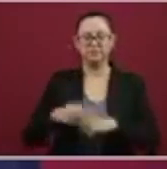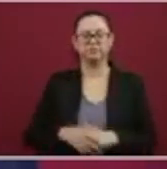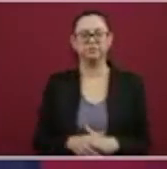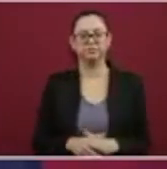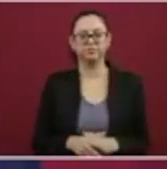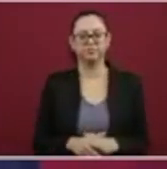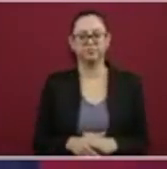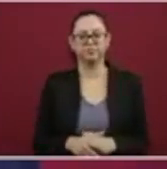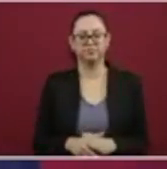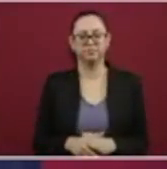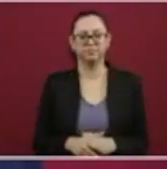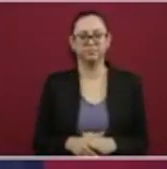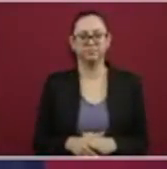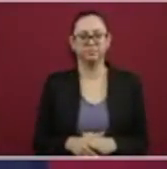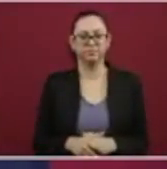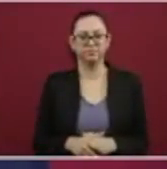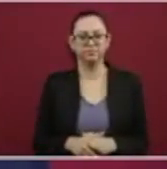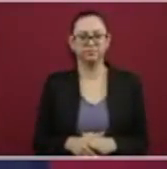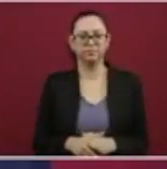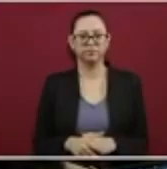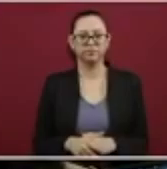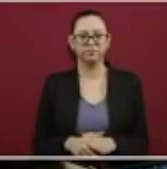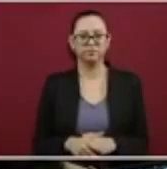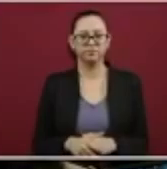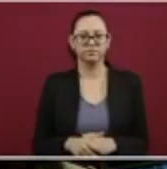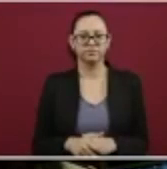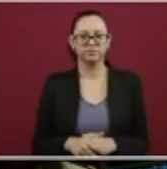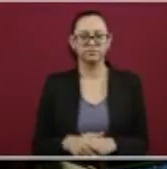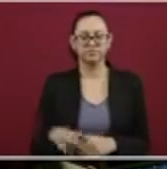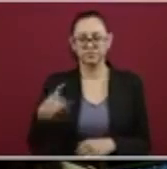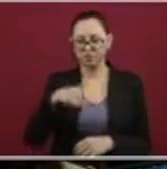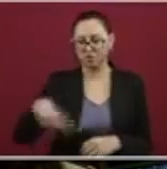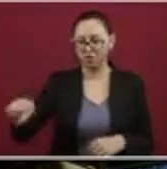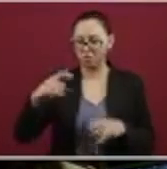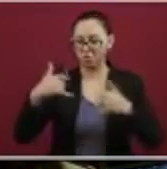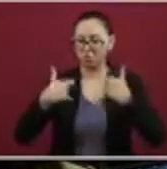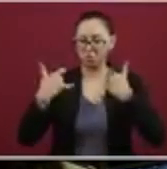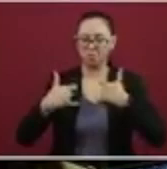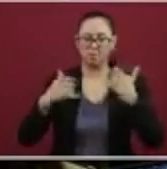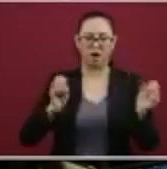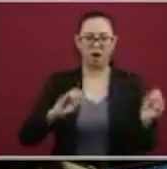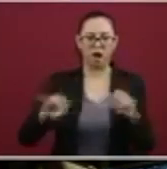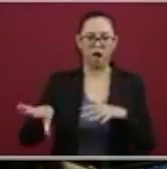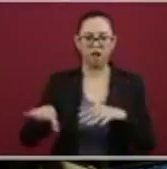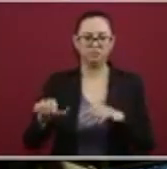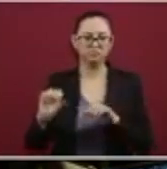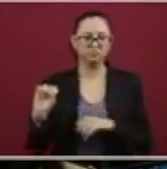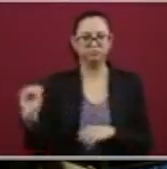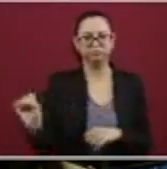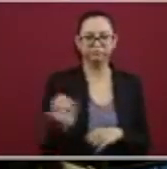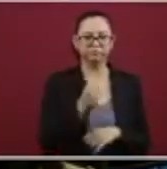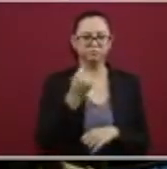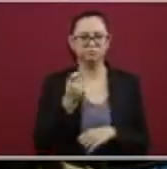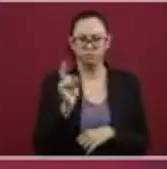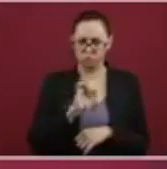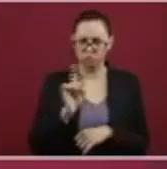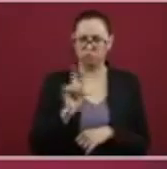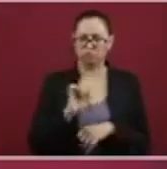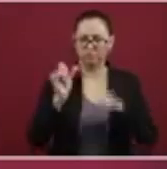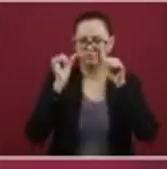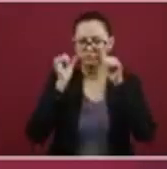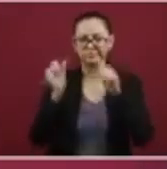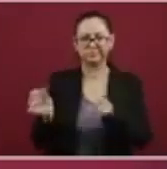que no se le dé la espalda a los jóvenes, que no se abandone a los jóvenes.